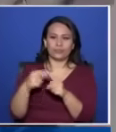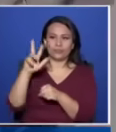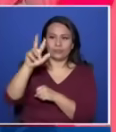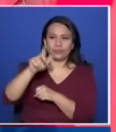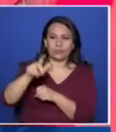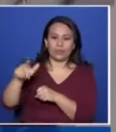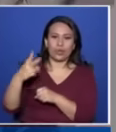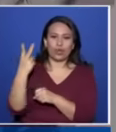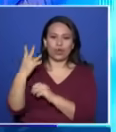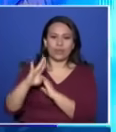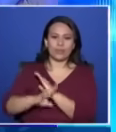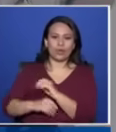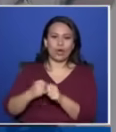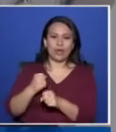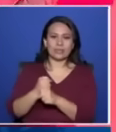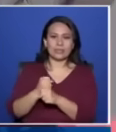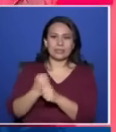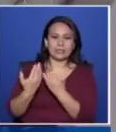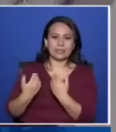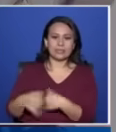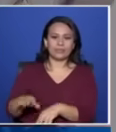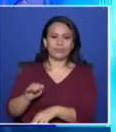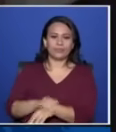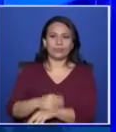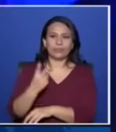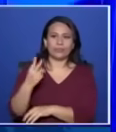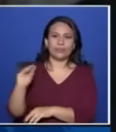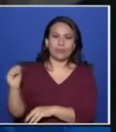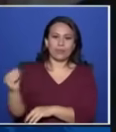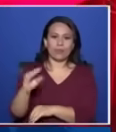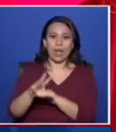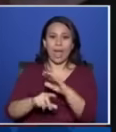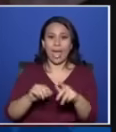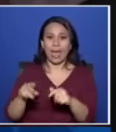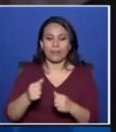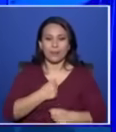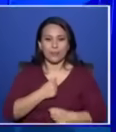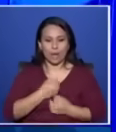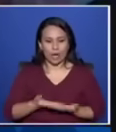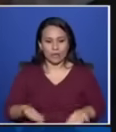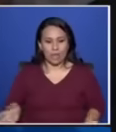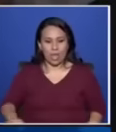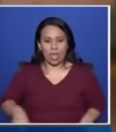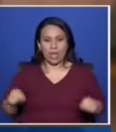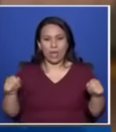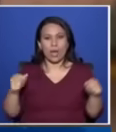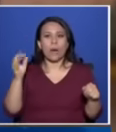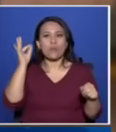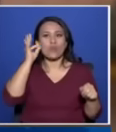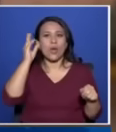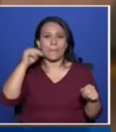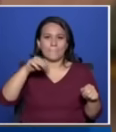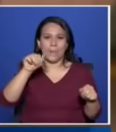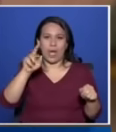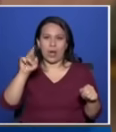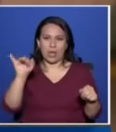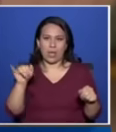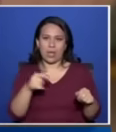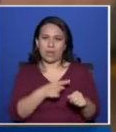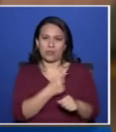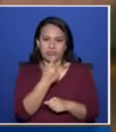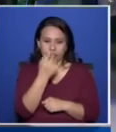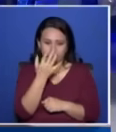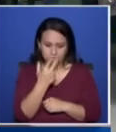entre ellas dos menores, interceptaban a las jóvenes no solo para robar sus pertenencias. María, como la llamaremos, es una de